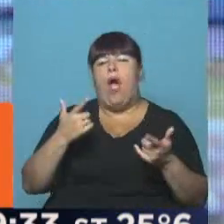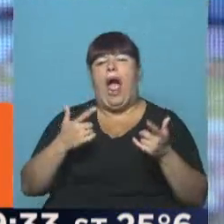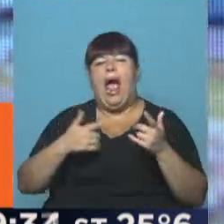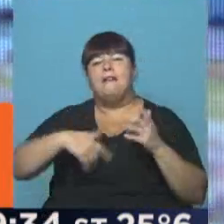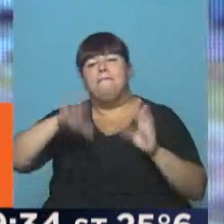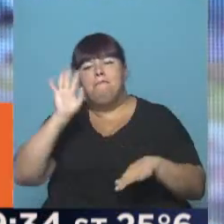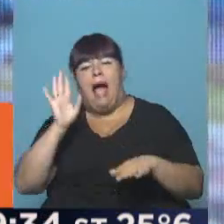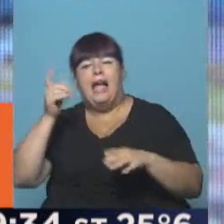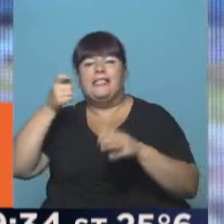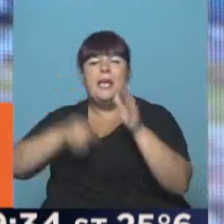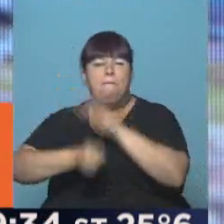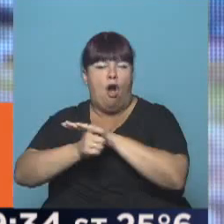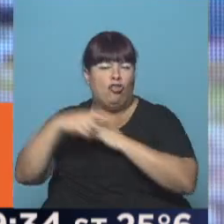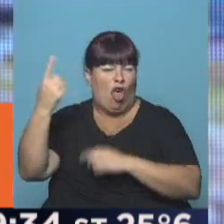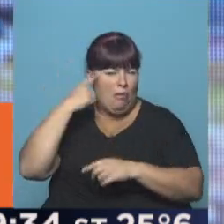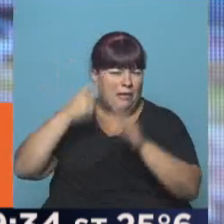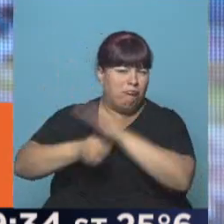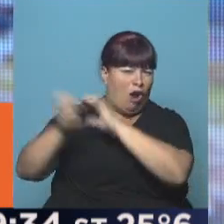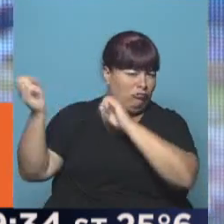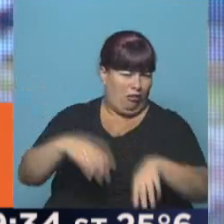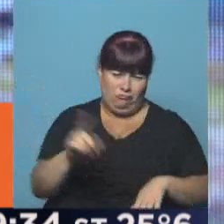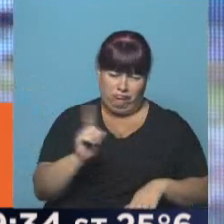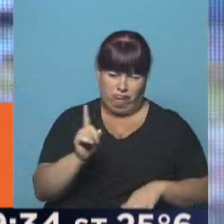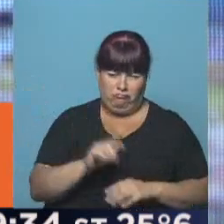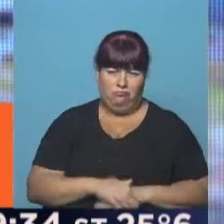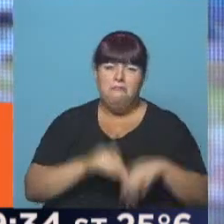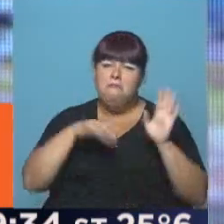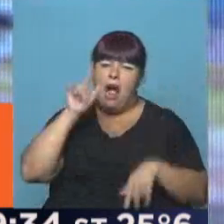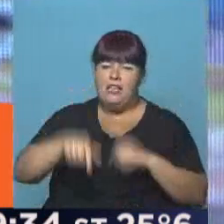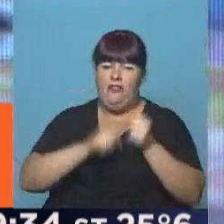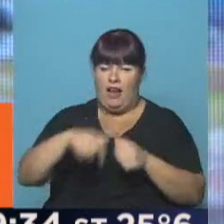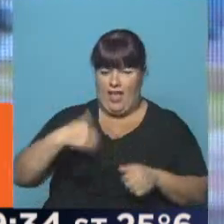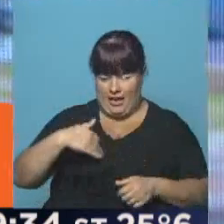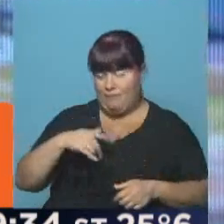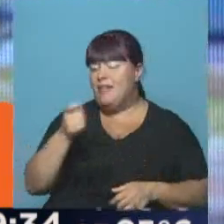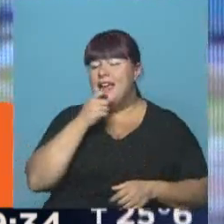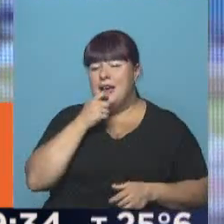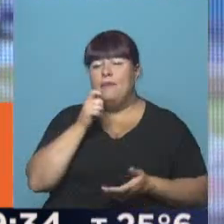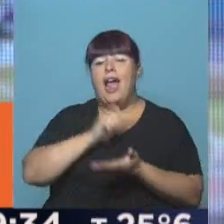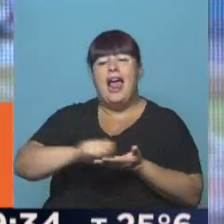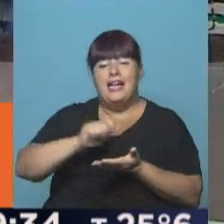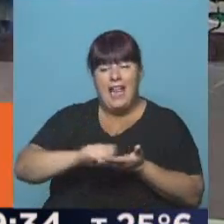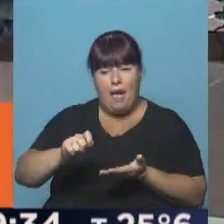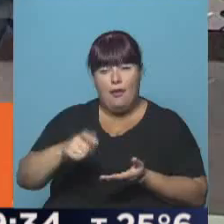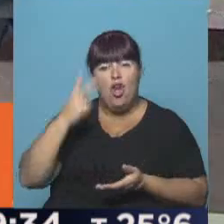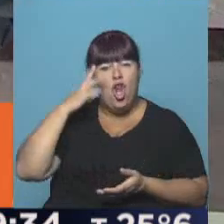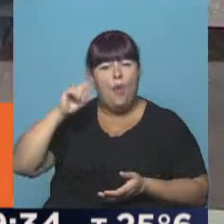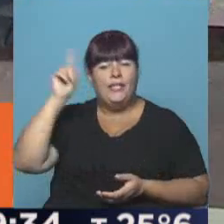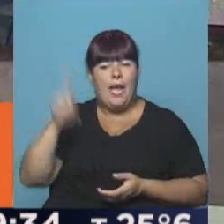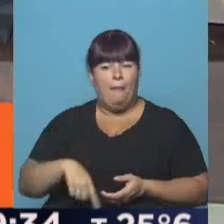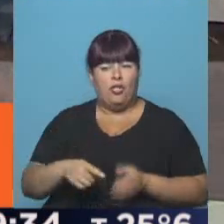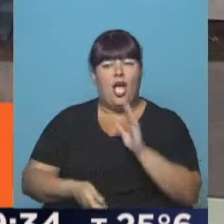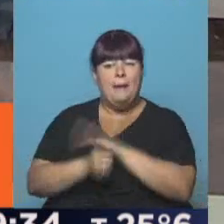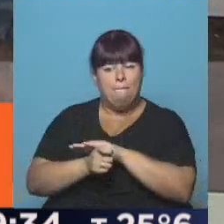mayor cantidad de importado como la gente cree e para ejemplificar en escritura tenemos 90 por de